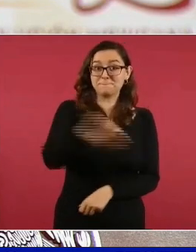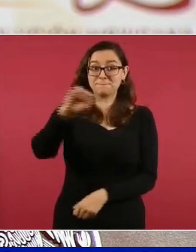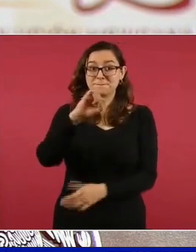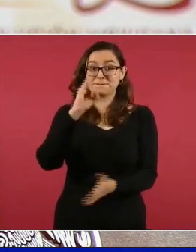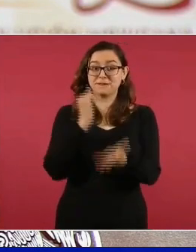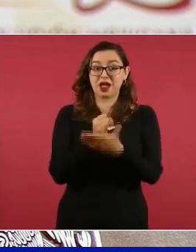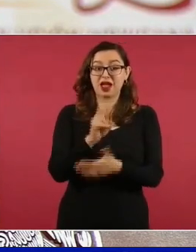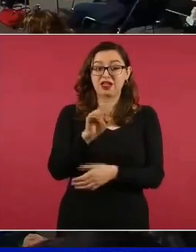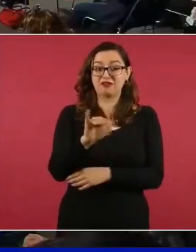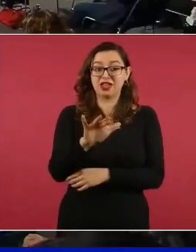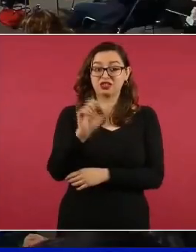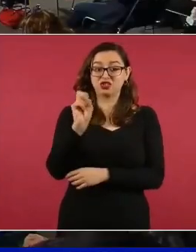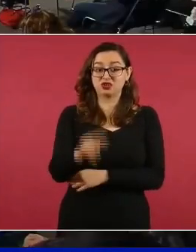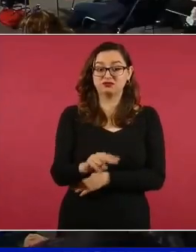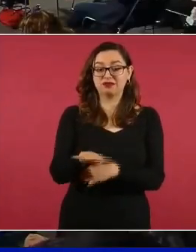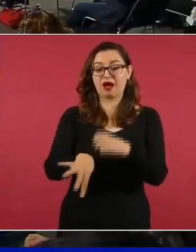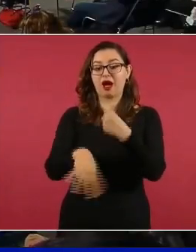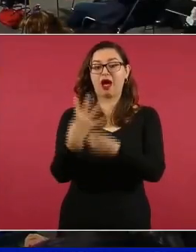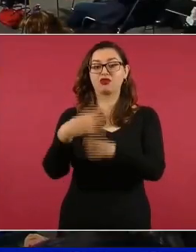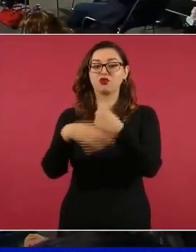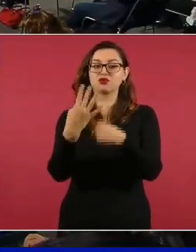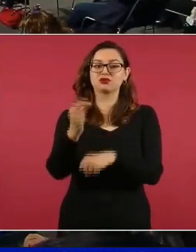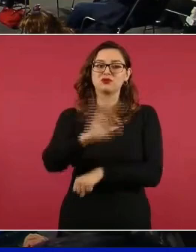con tremendos daños